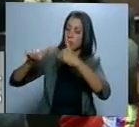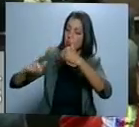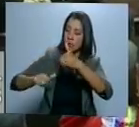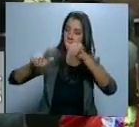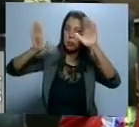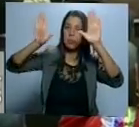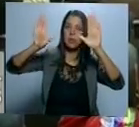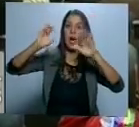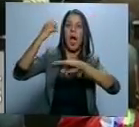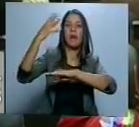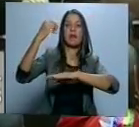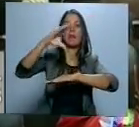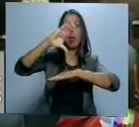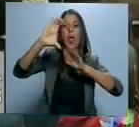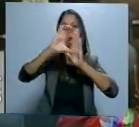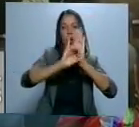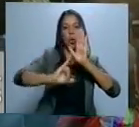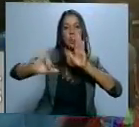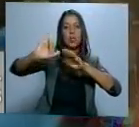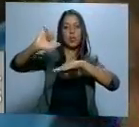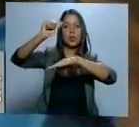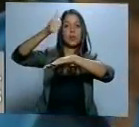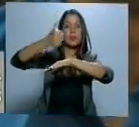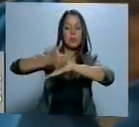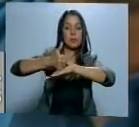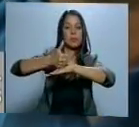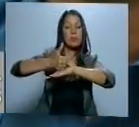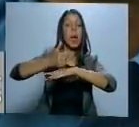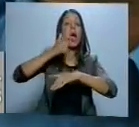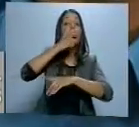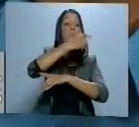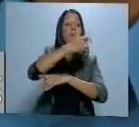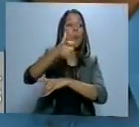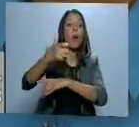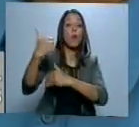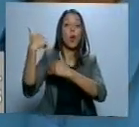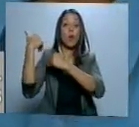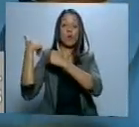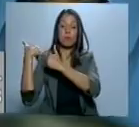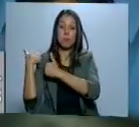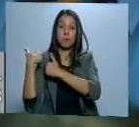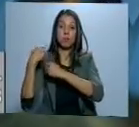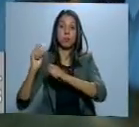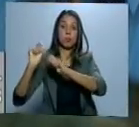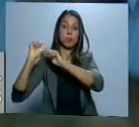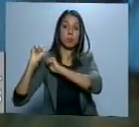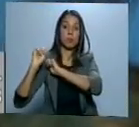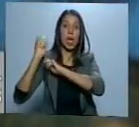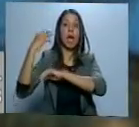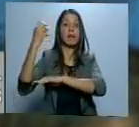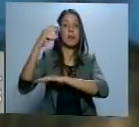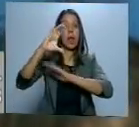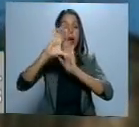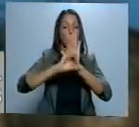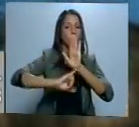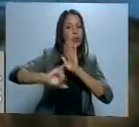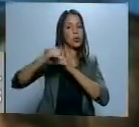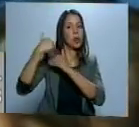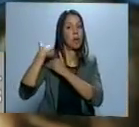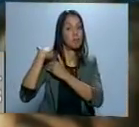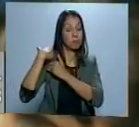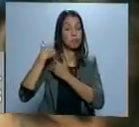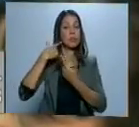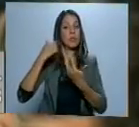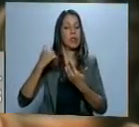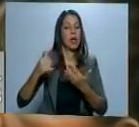Nacional Constituyente como expresión del poder originario y fundacional del pueblo venezolano, en los términos